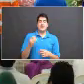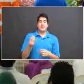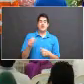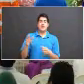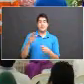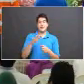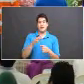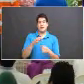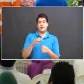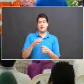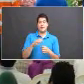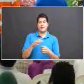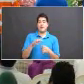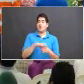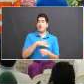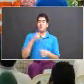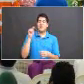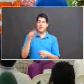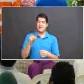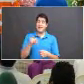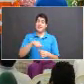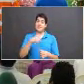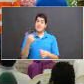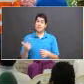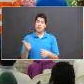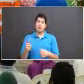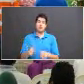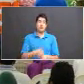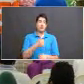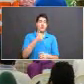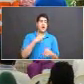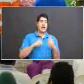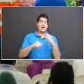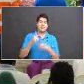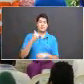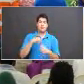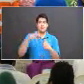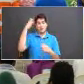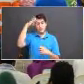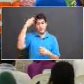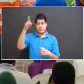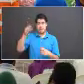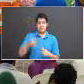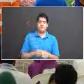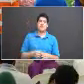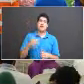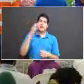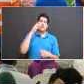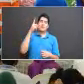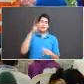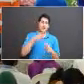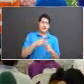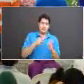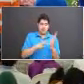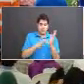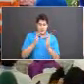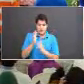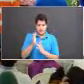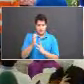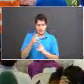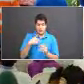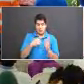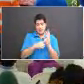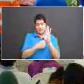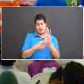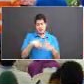esta otro acto profético. Amén. Parece que a todos tienen. Padre, en el nombre de Jesús, yo me presento